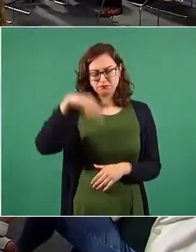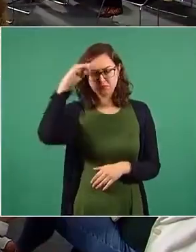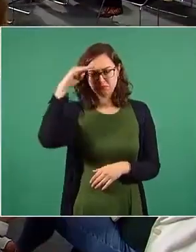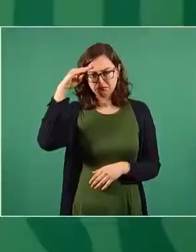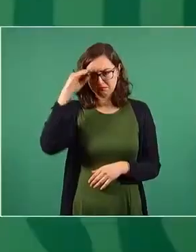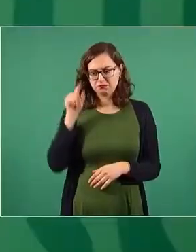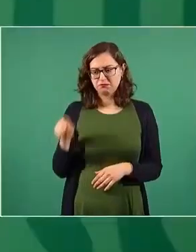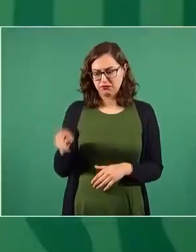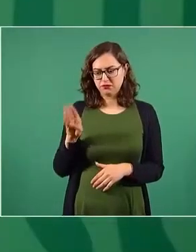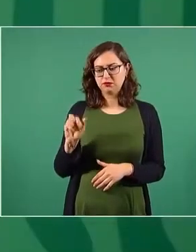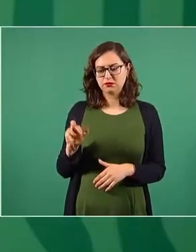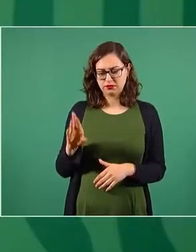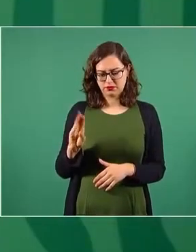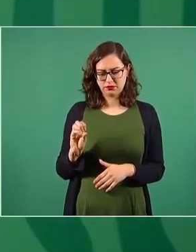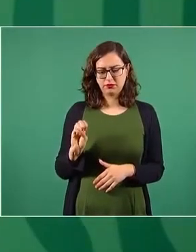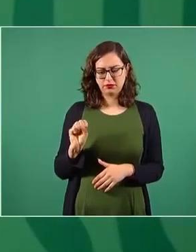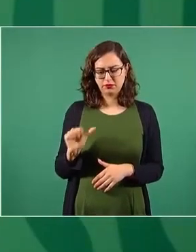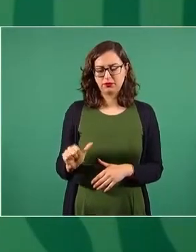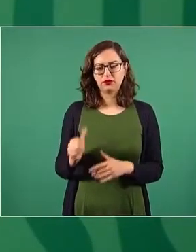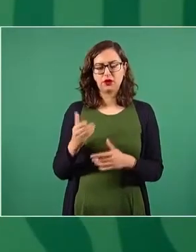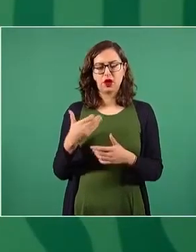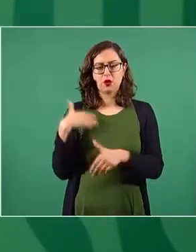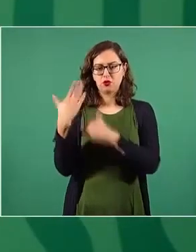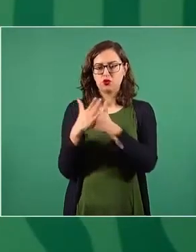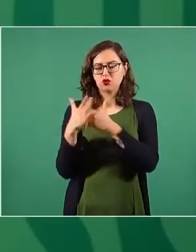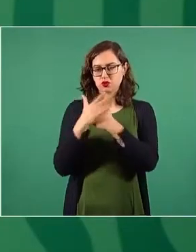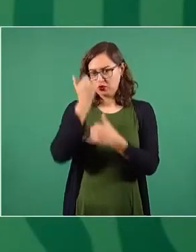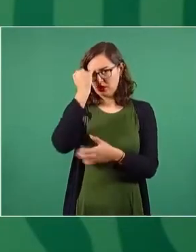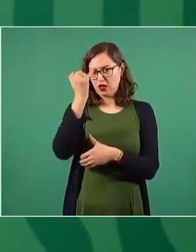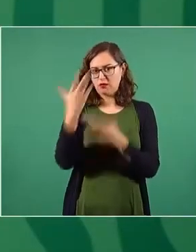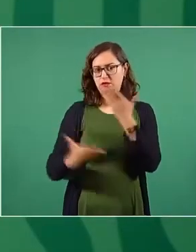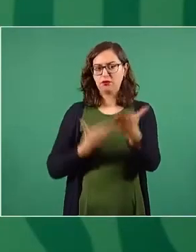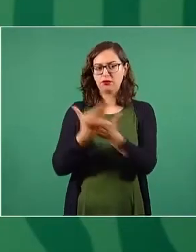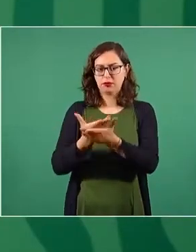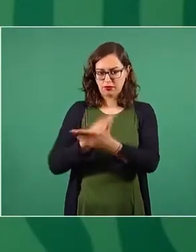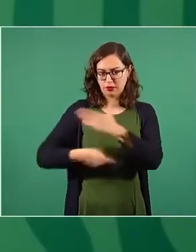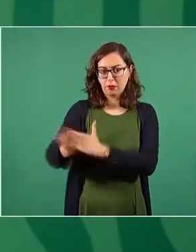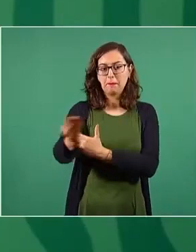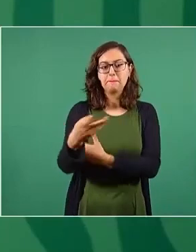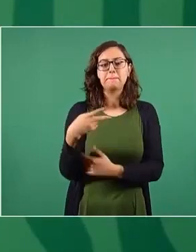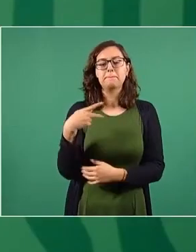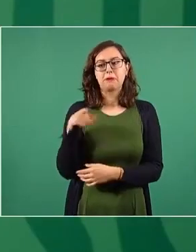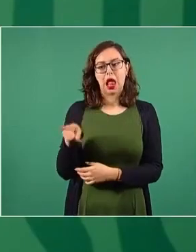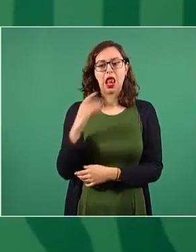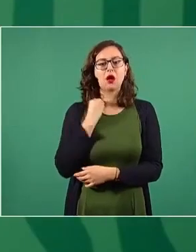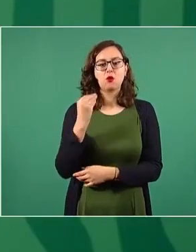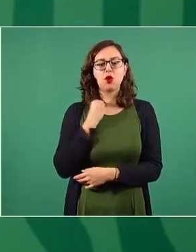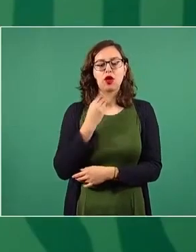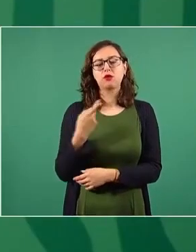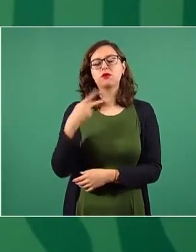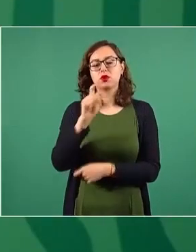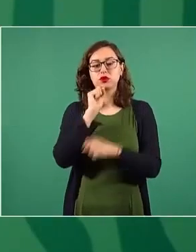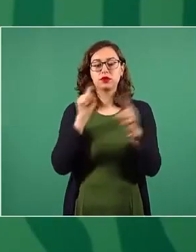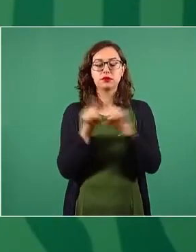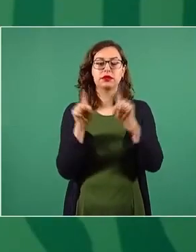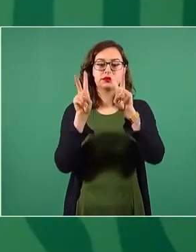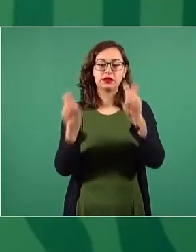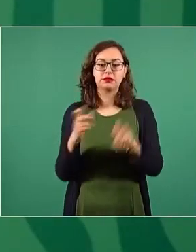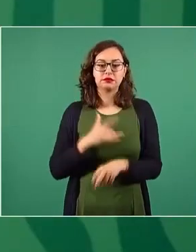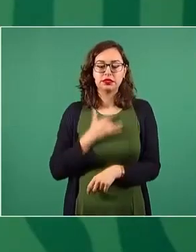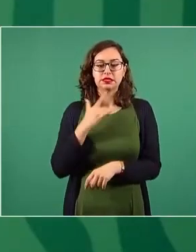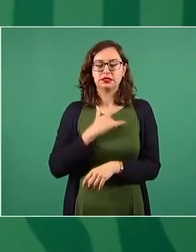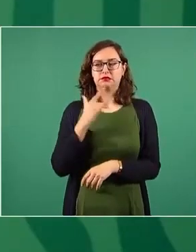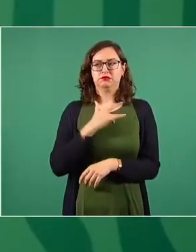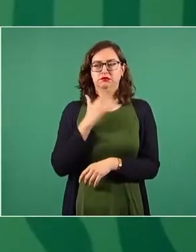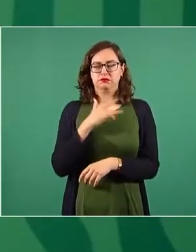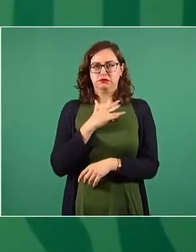a presentar esta iniciativa, él es abogado, pero además es un agente sensible a estos